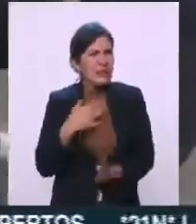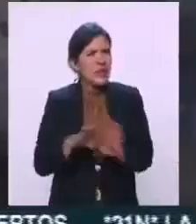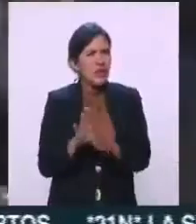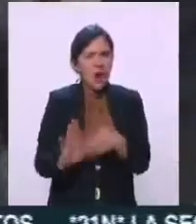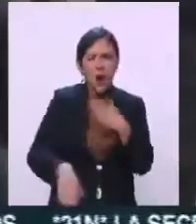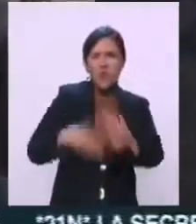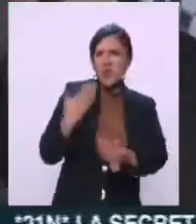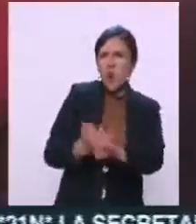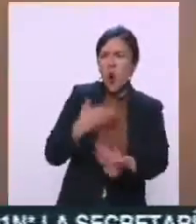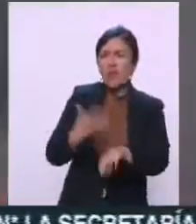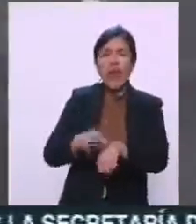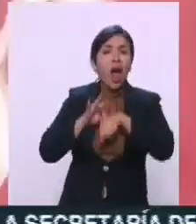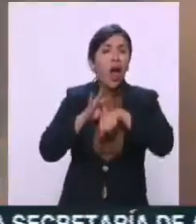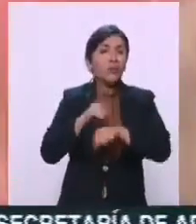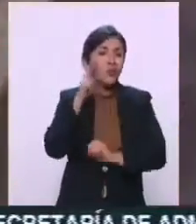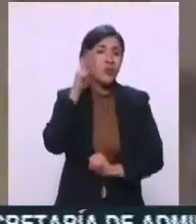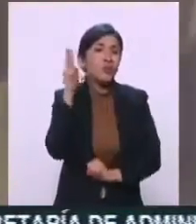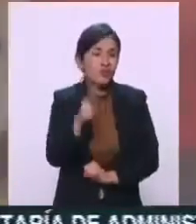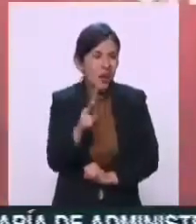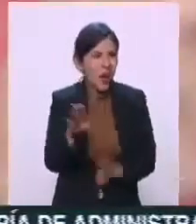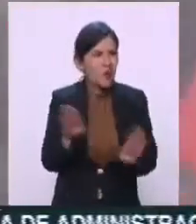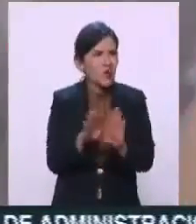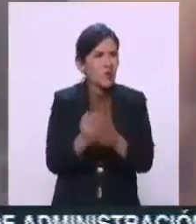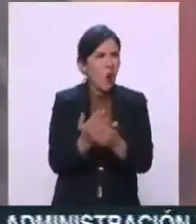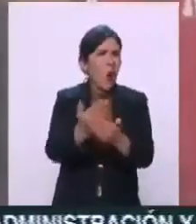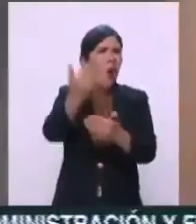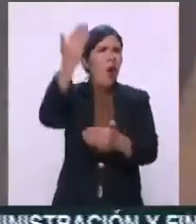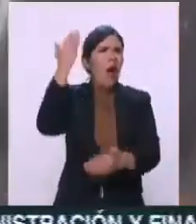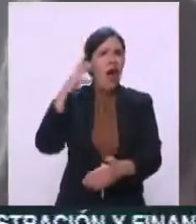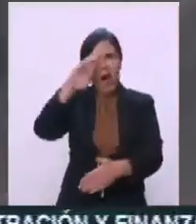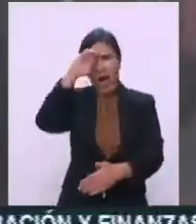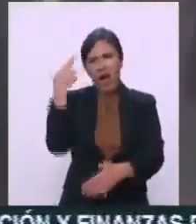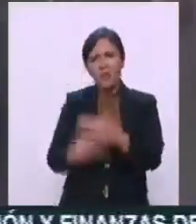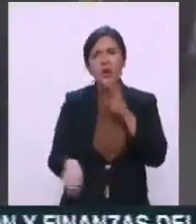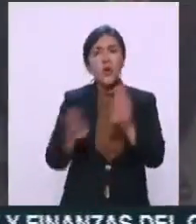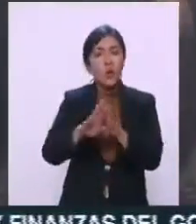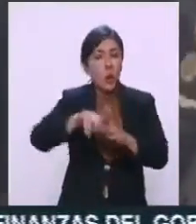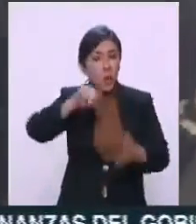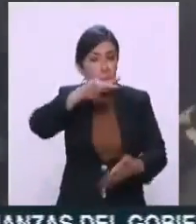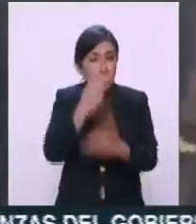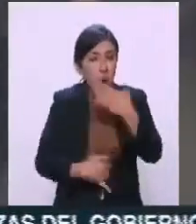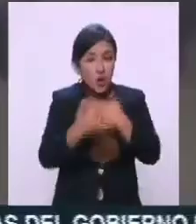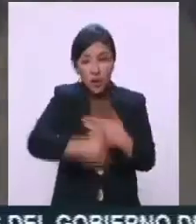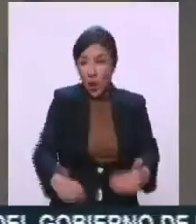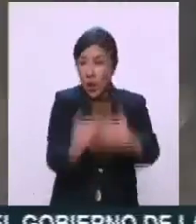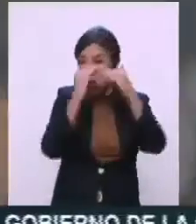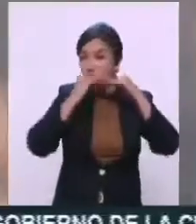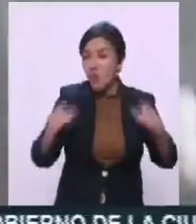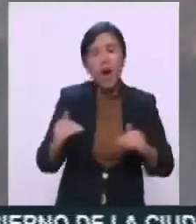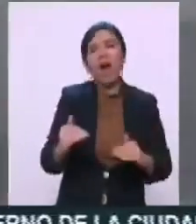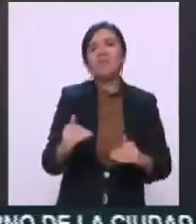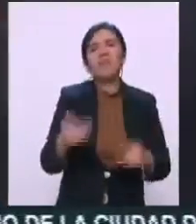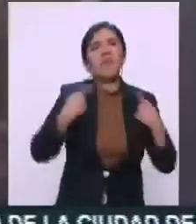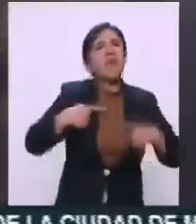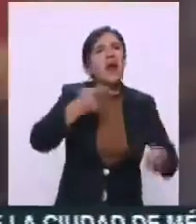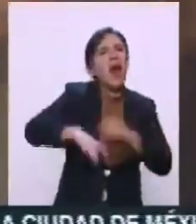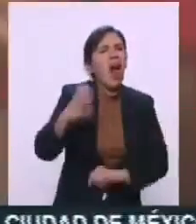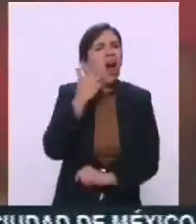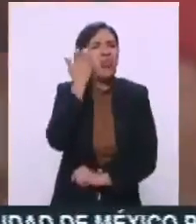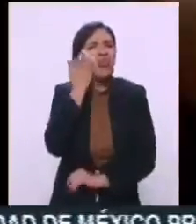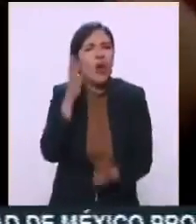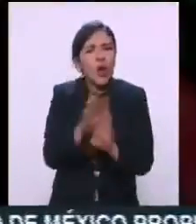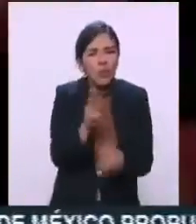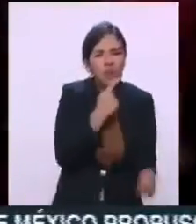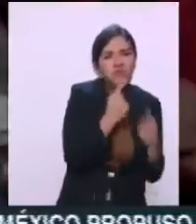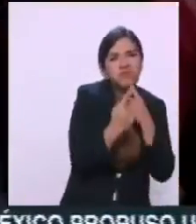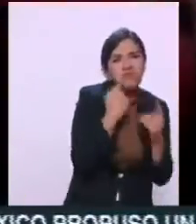provocación es evidente. Nada que ver con el anarquismo como proyecto de sociedad igualitaria. Los provocadores actúan de modo